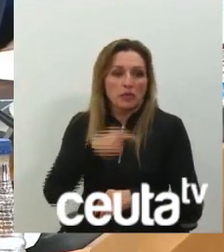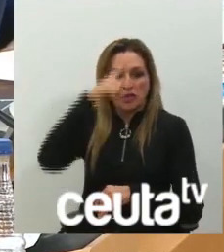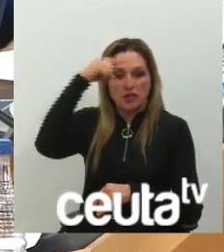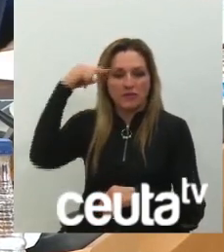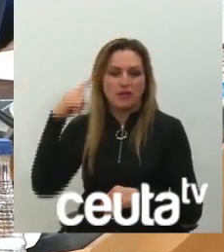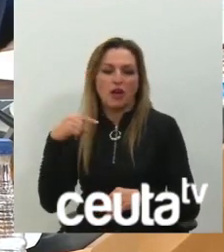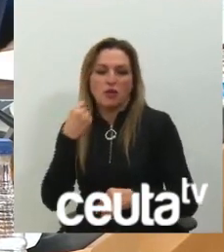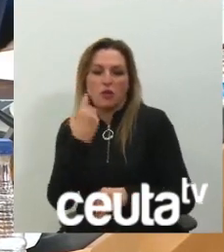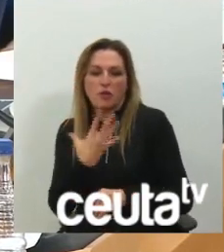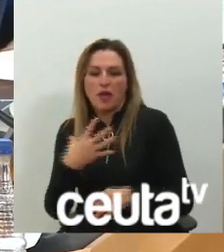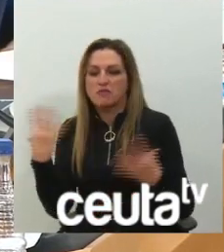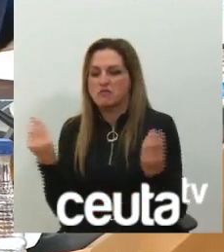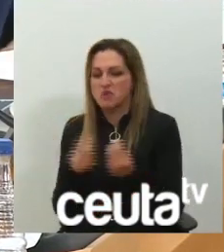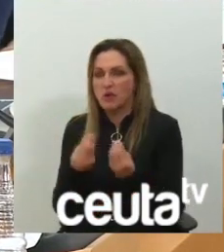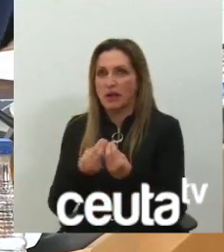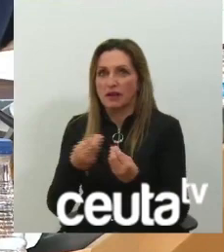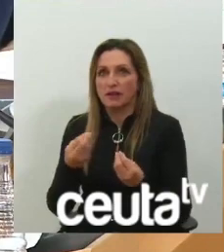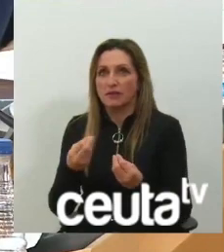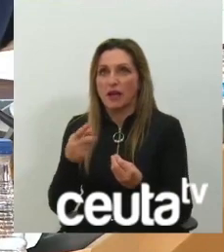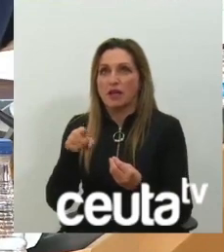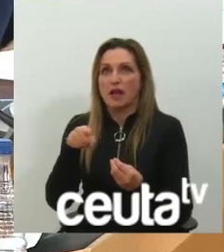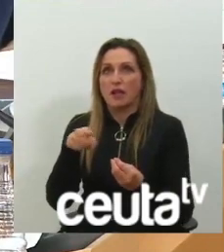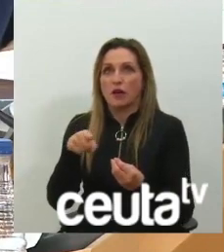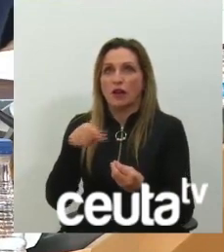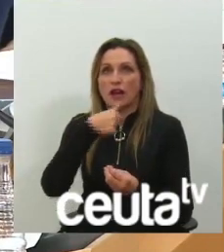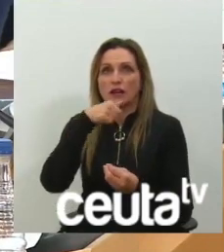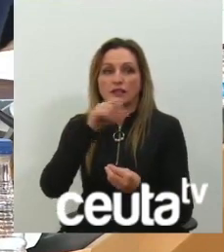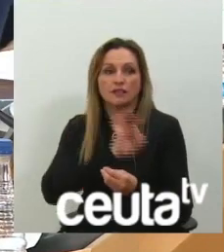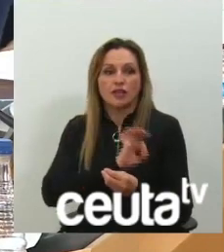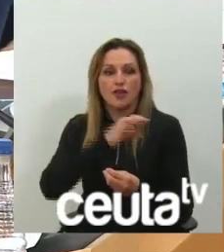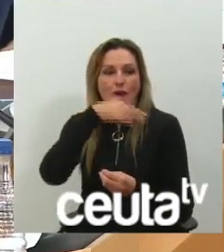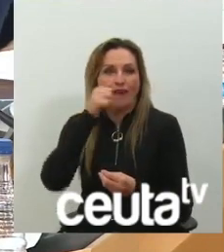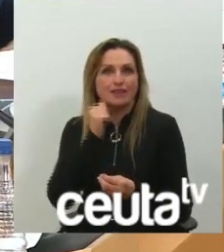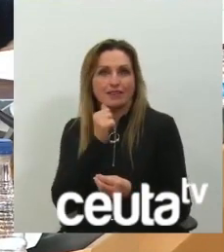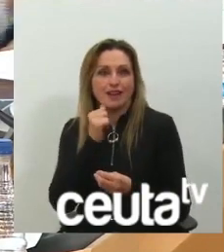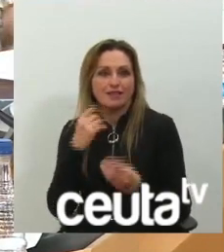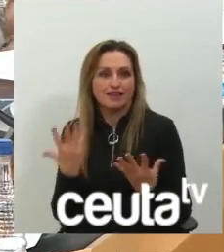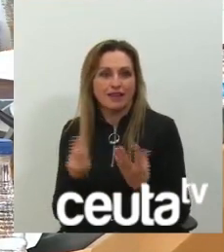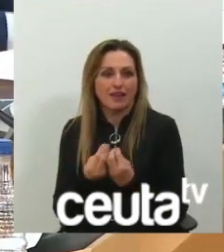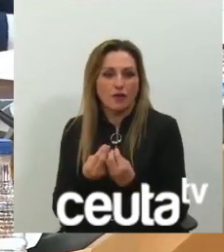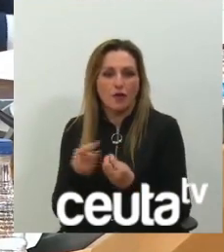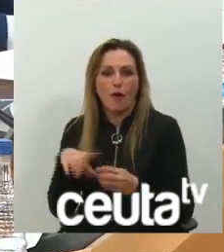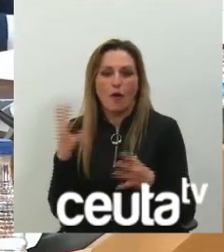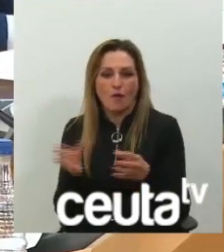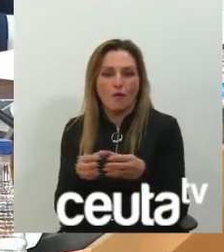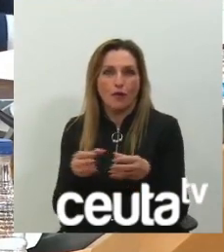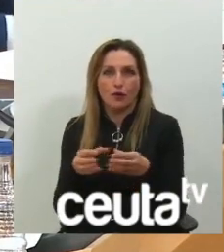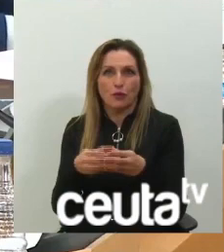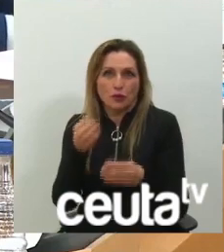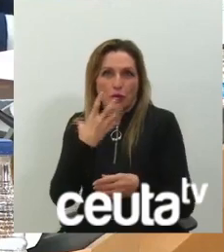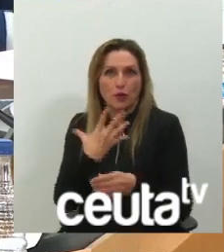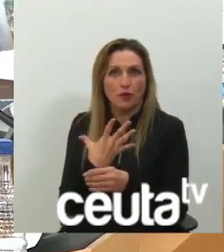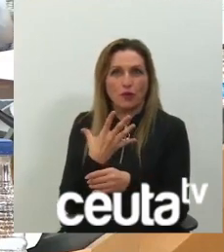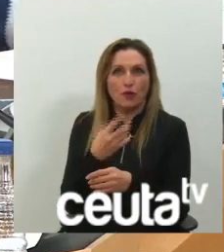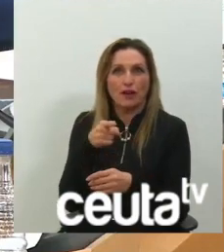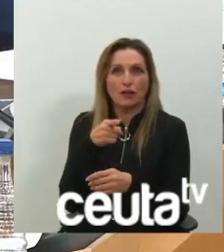tan bien con pedro sánchez pues que lo pidan ellos como lo dice el señor rontomé pero usted cómo le va a pedir a pedro sanz si después de todas las cosas que le dicen no